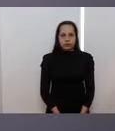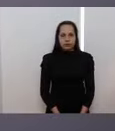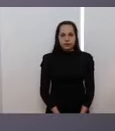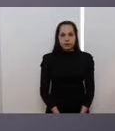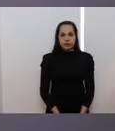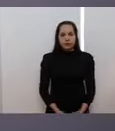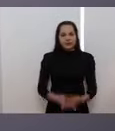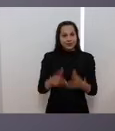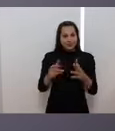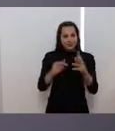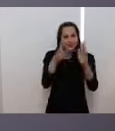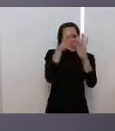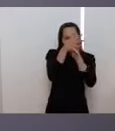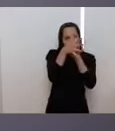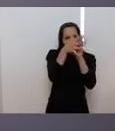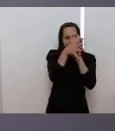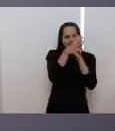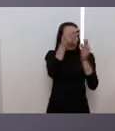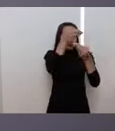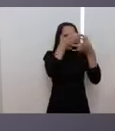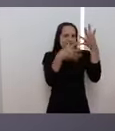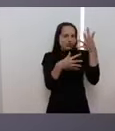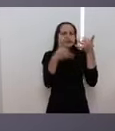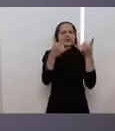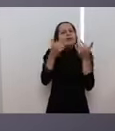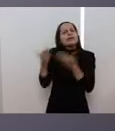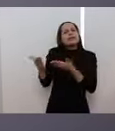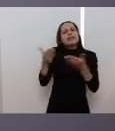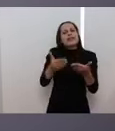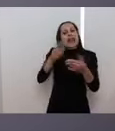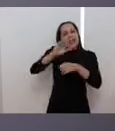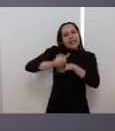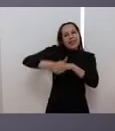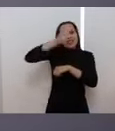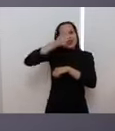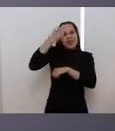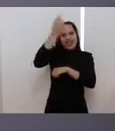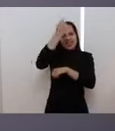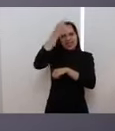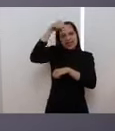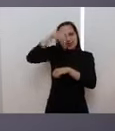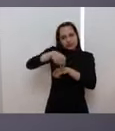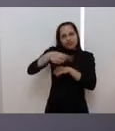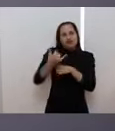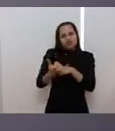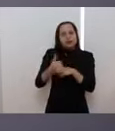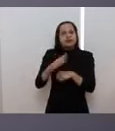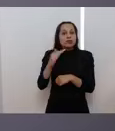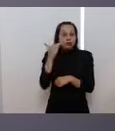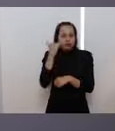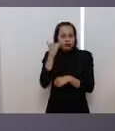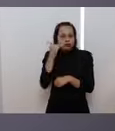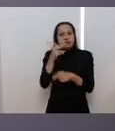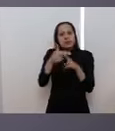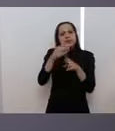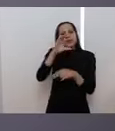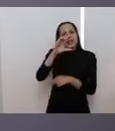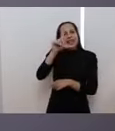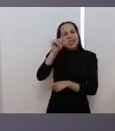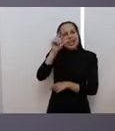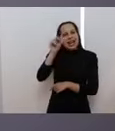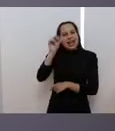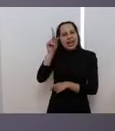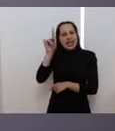con esta introducción doy paso a la directora general del hospital militar central la mayor general clara esperanza a galvis